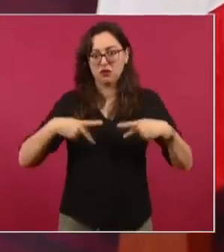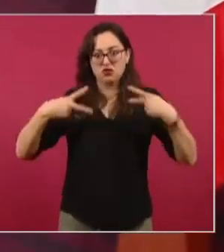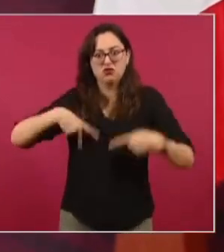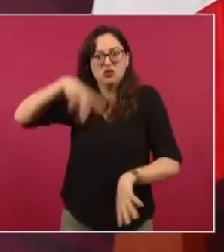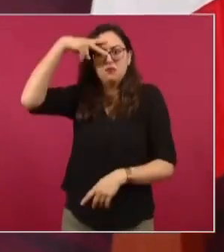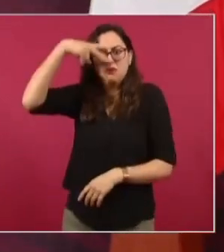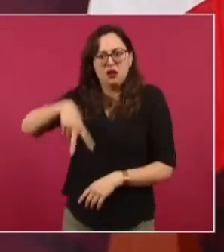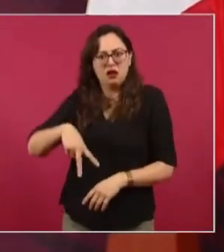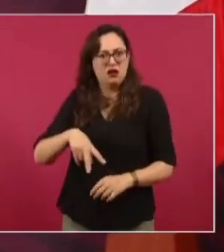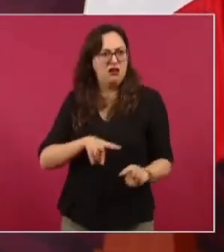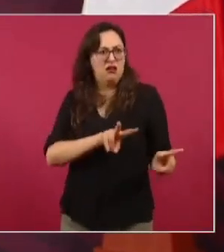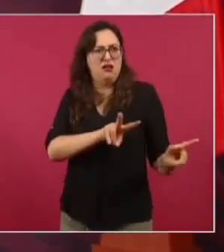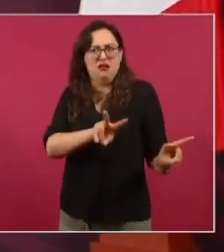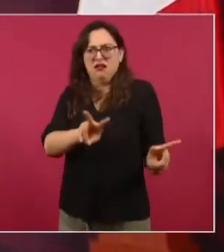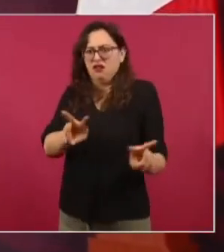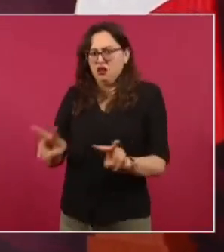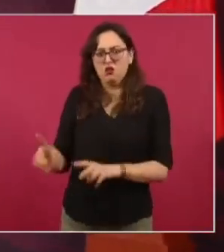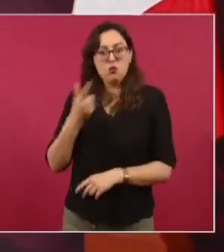restaurantes